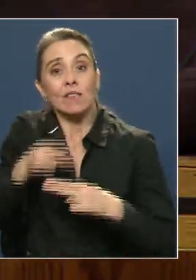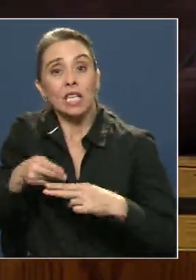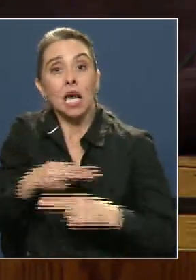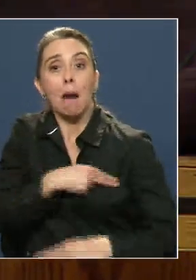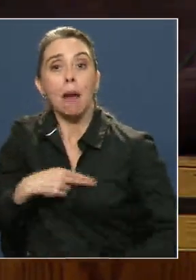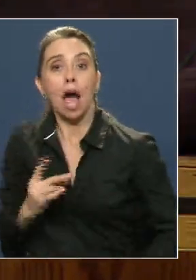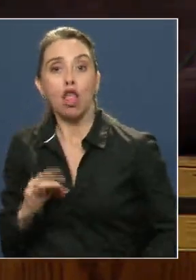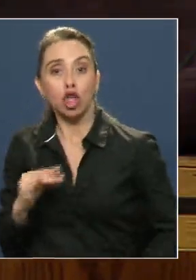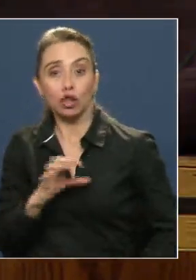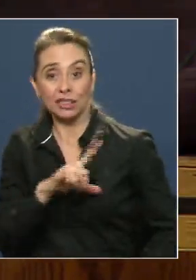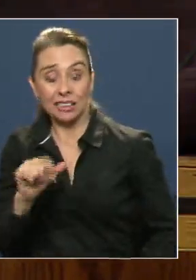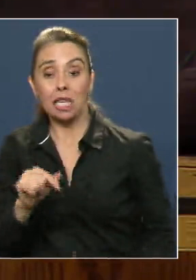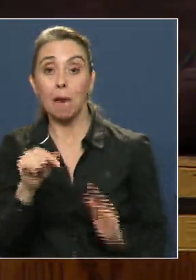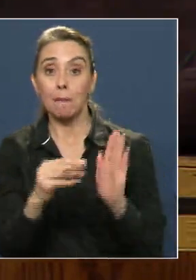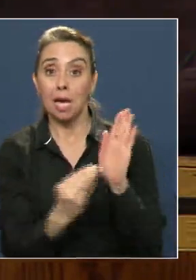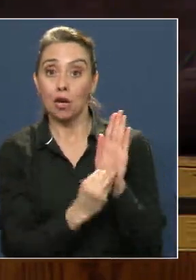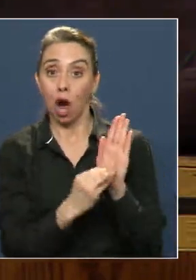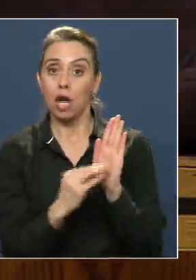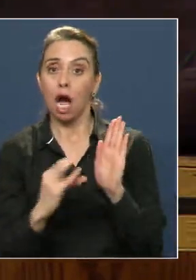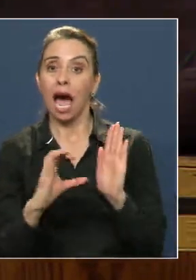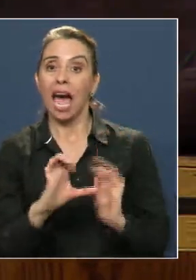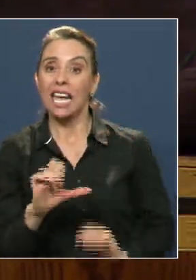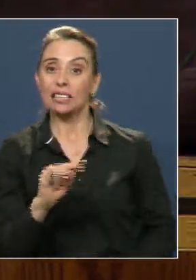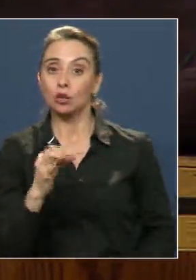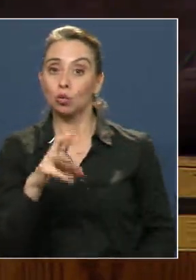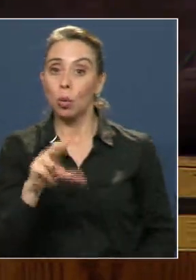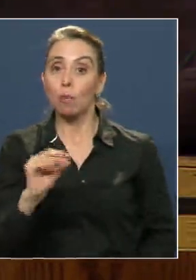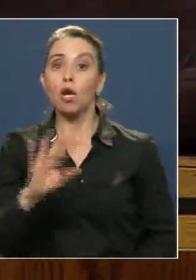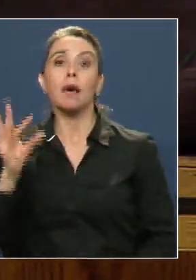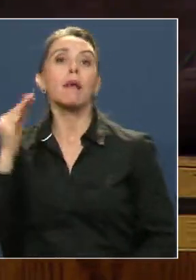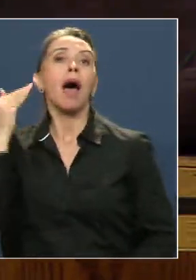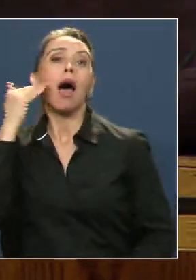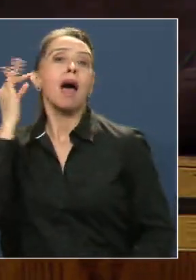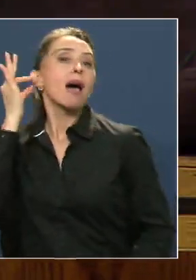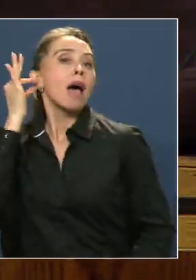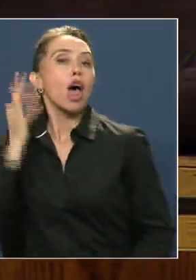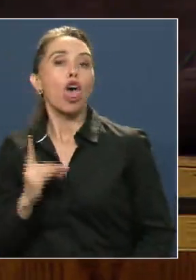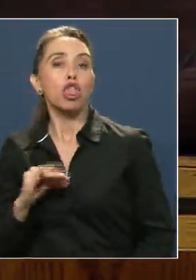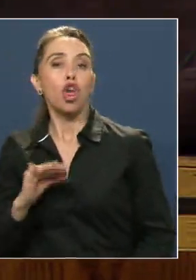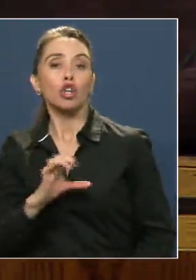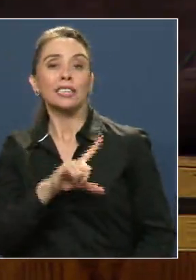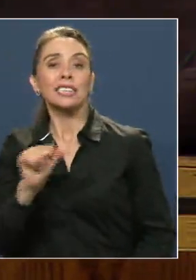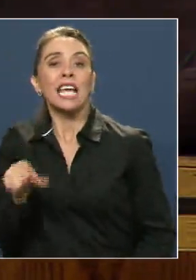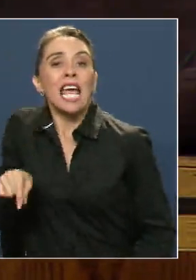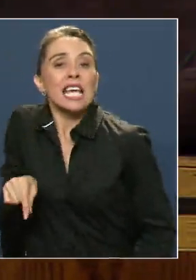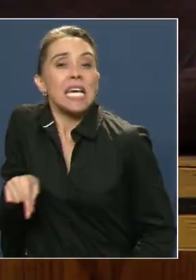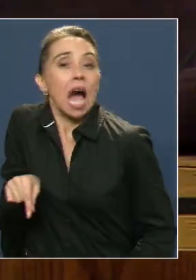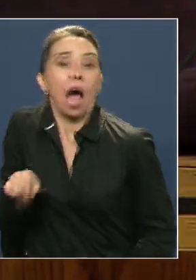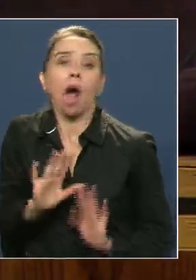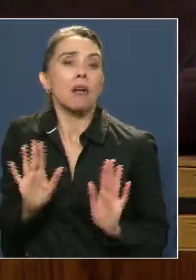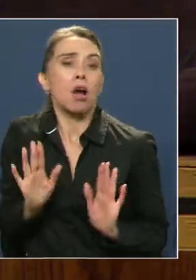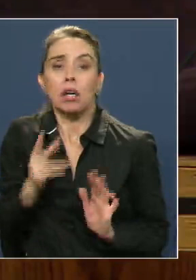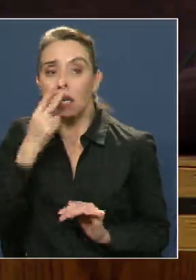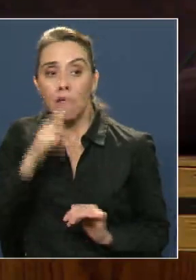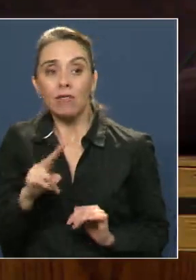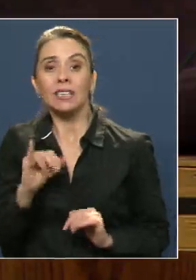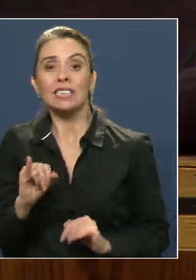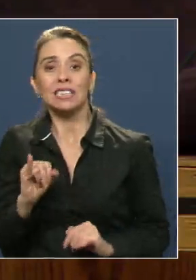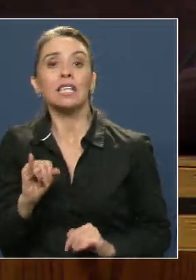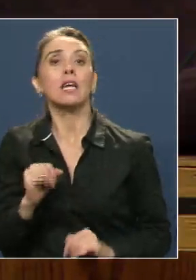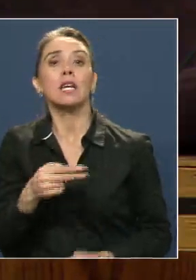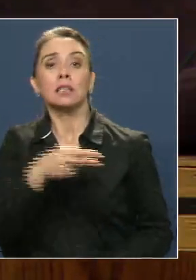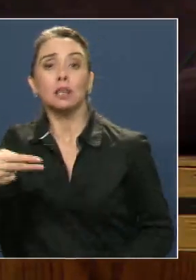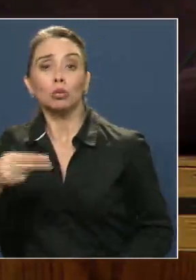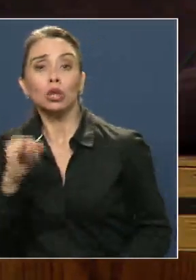Pero el estupro hoy día no está concebido respecto de la doncella, independiente que haya tenido o no relaciones